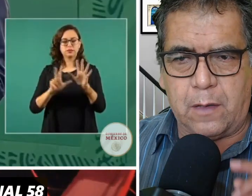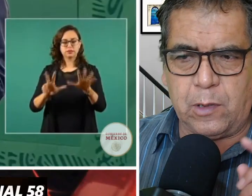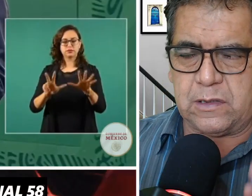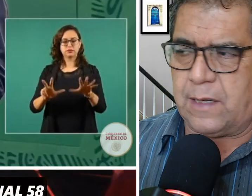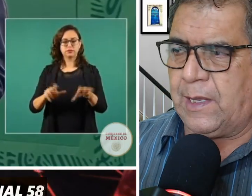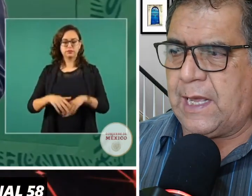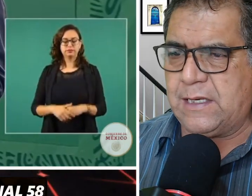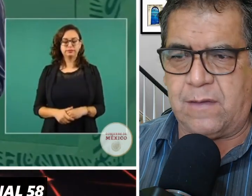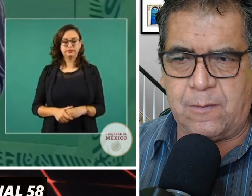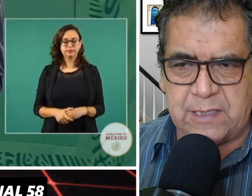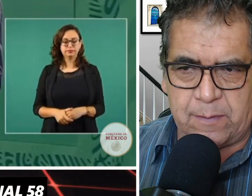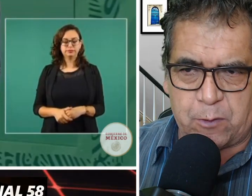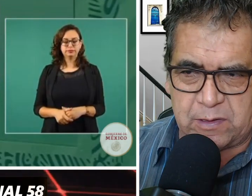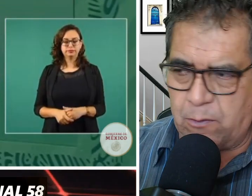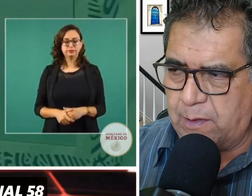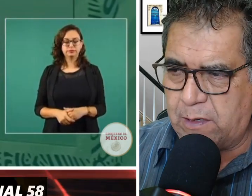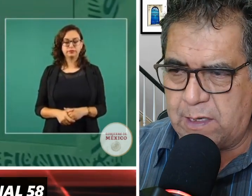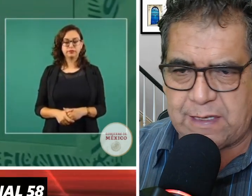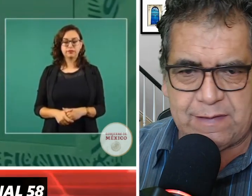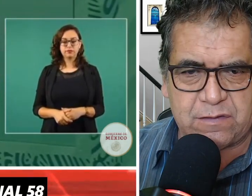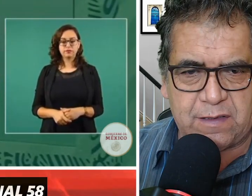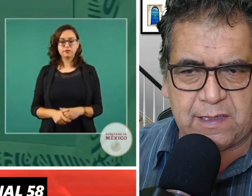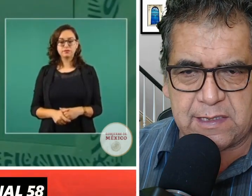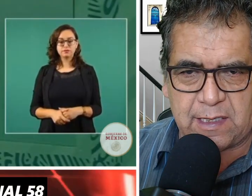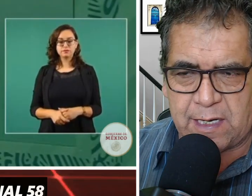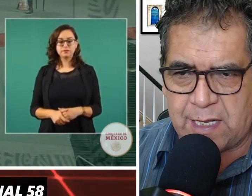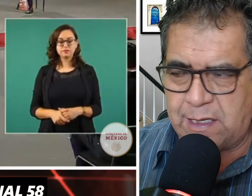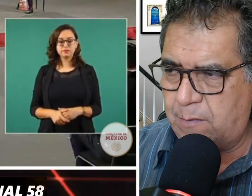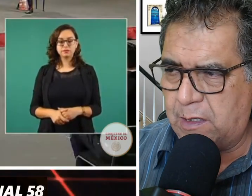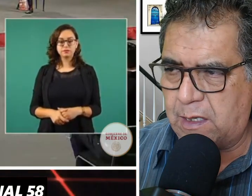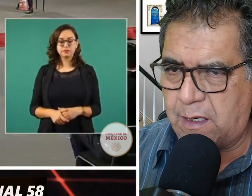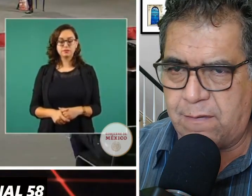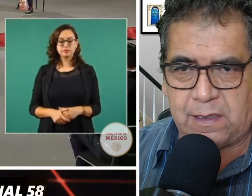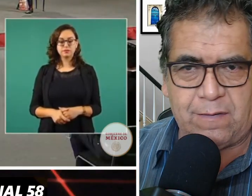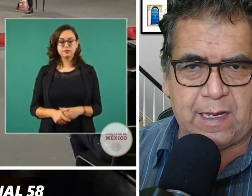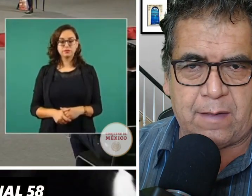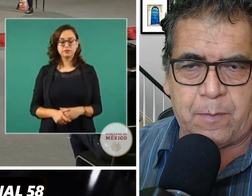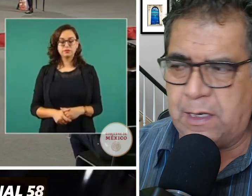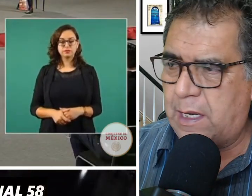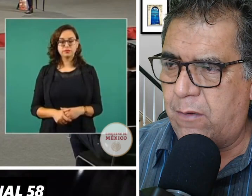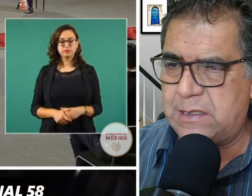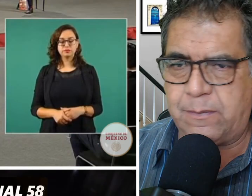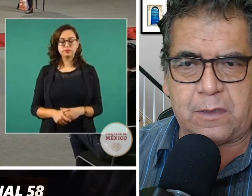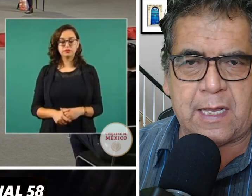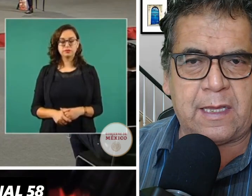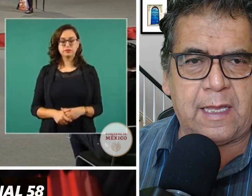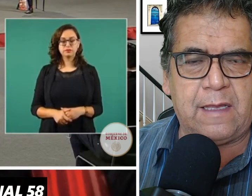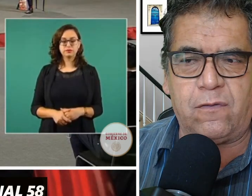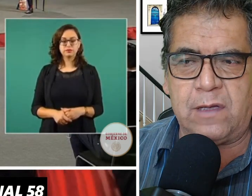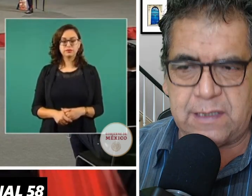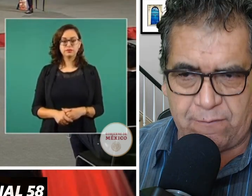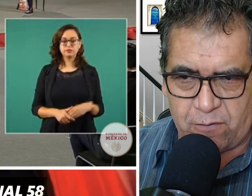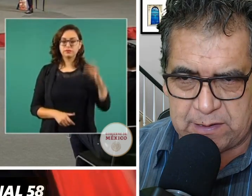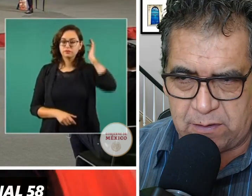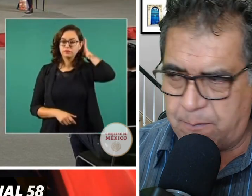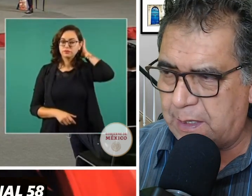No, sí. Amigos y amigas, nos vemos en el próximo video. Ya sabes, suscríbete a este canal, dale manita arriba, activa la campanita y lo más importante, difunde